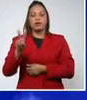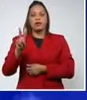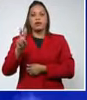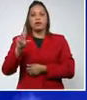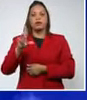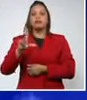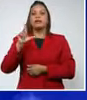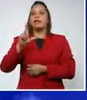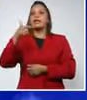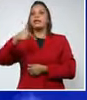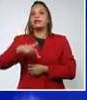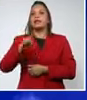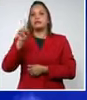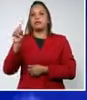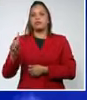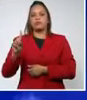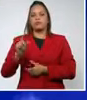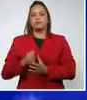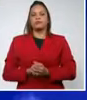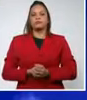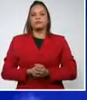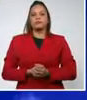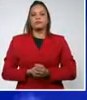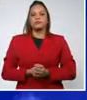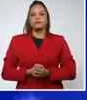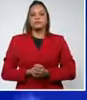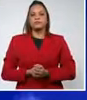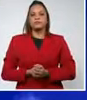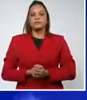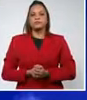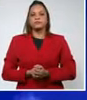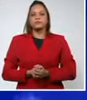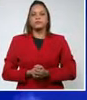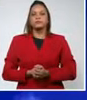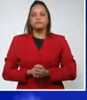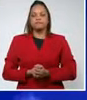Lajas un caso autóctono en el día de ayer.